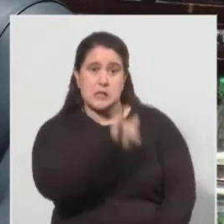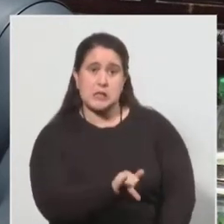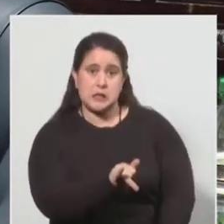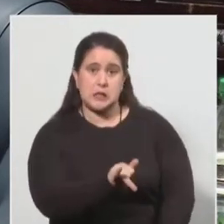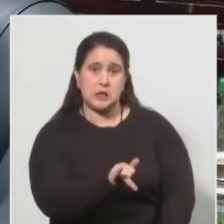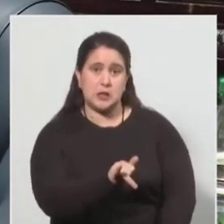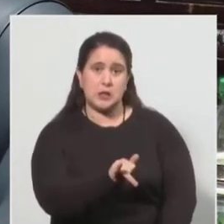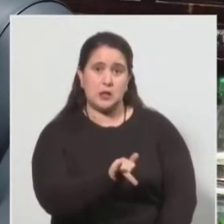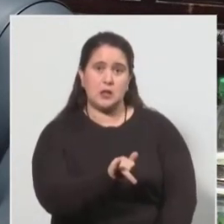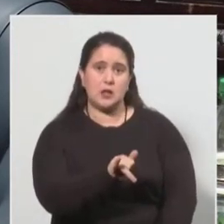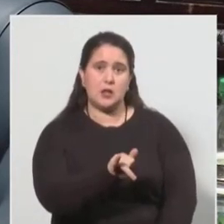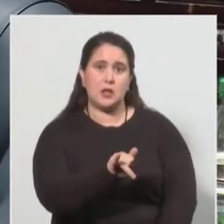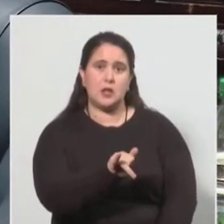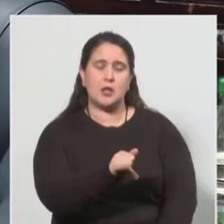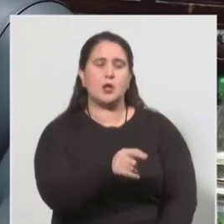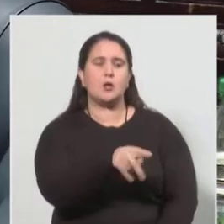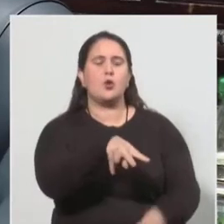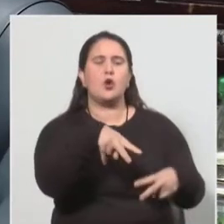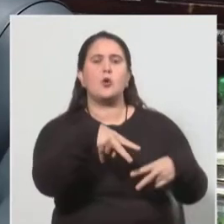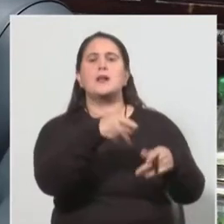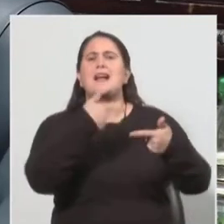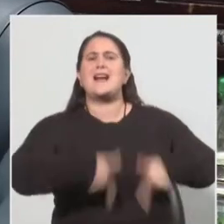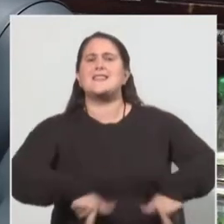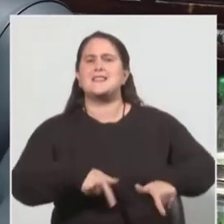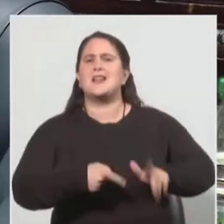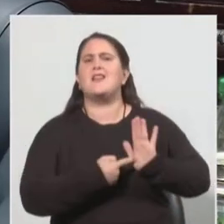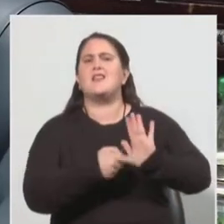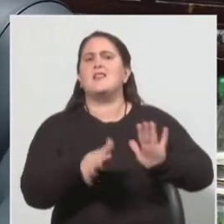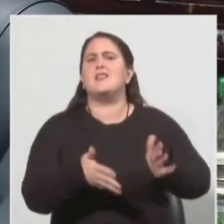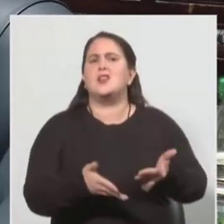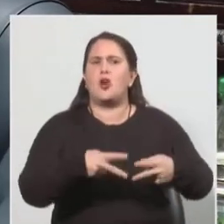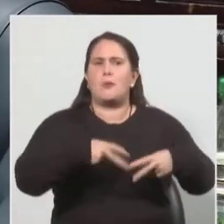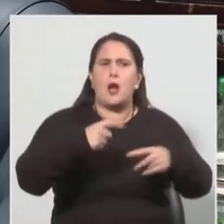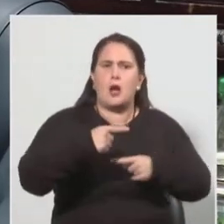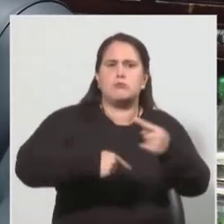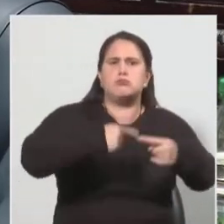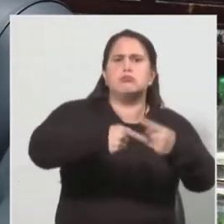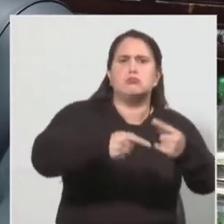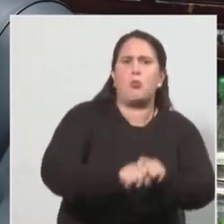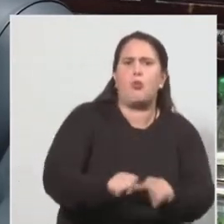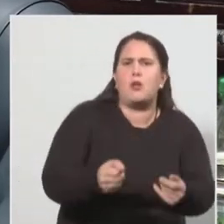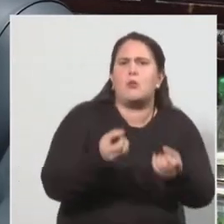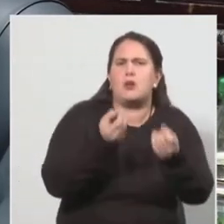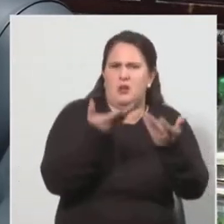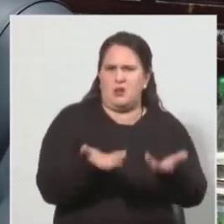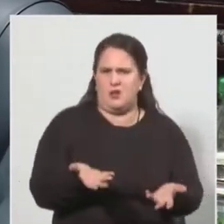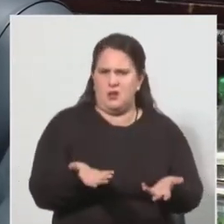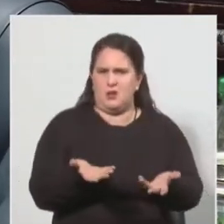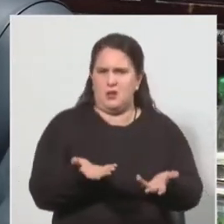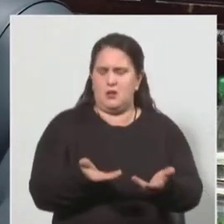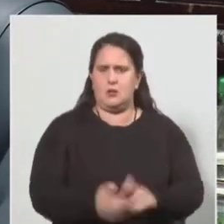se informó, ¿qué evaluación realizó la Cancillería para seguir adelante con el proceso?